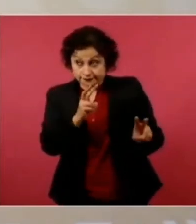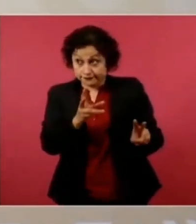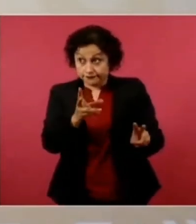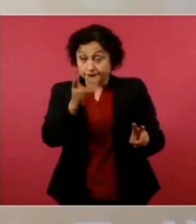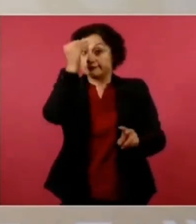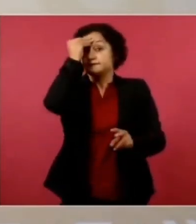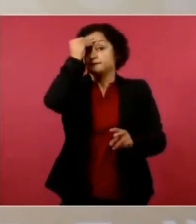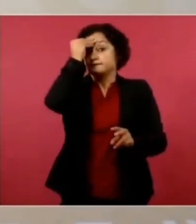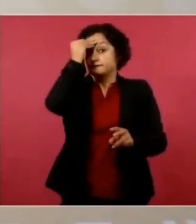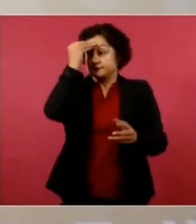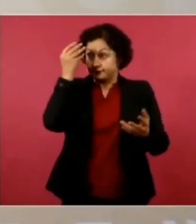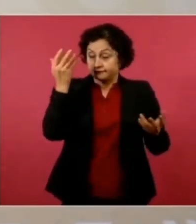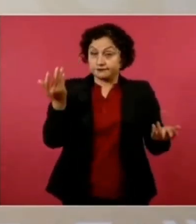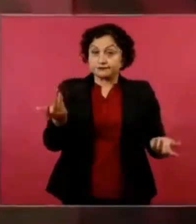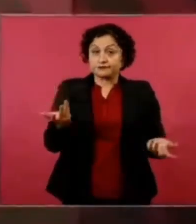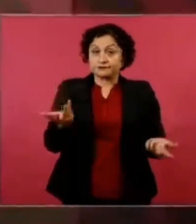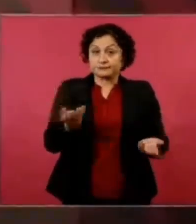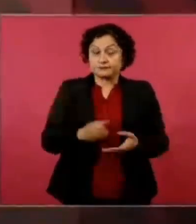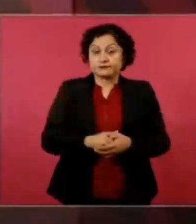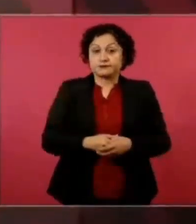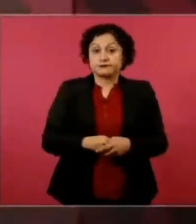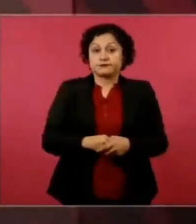la lección.